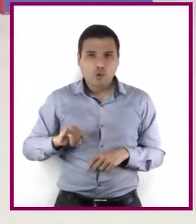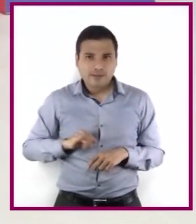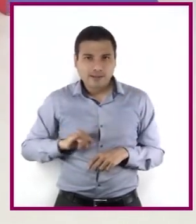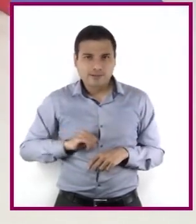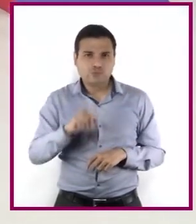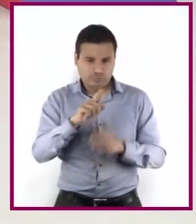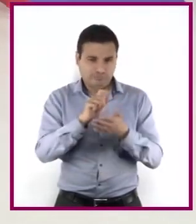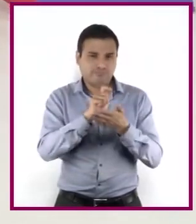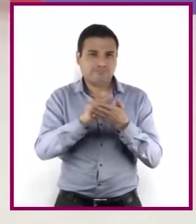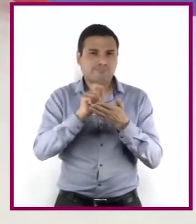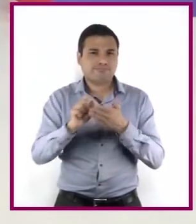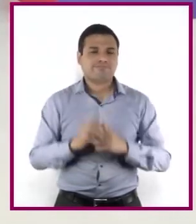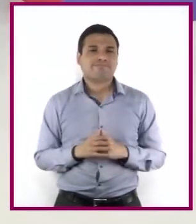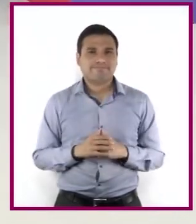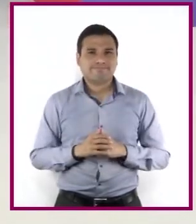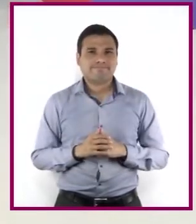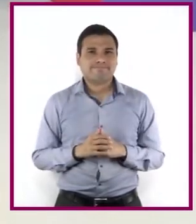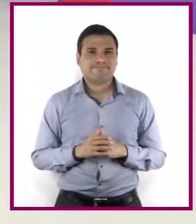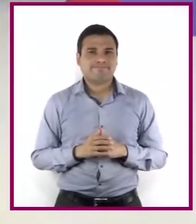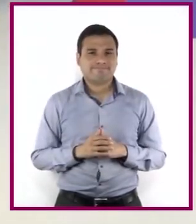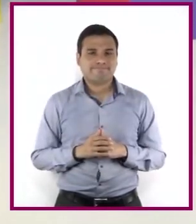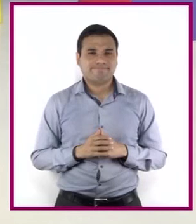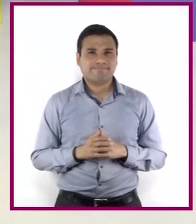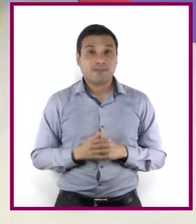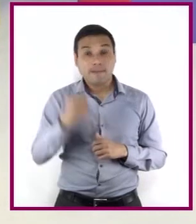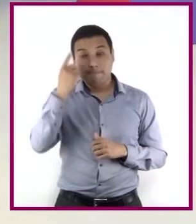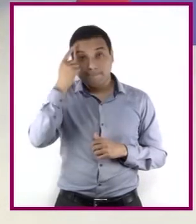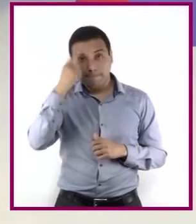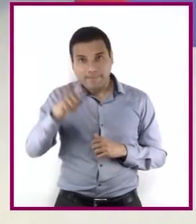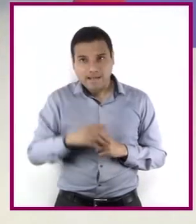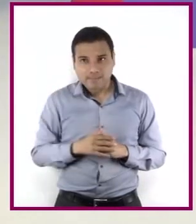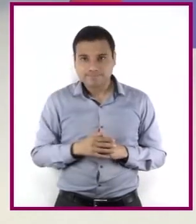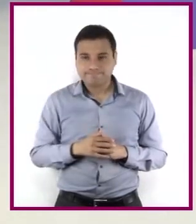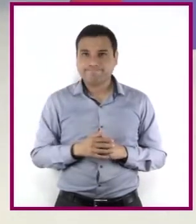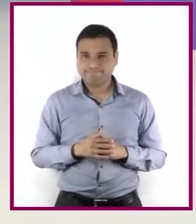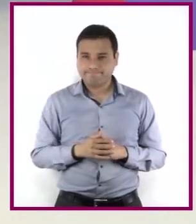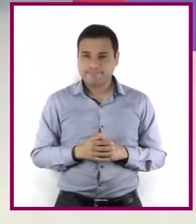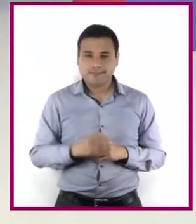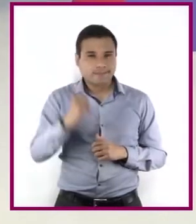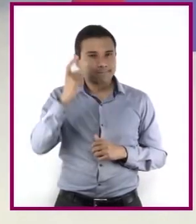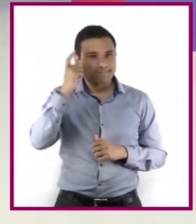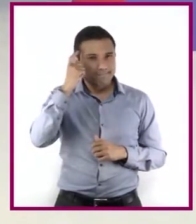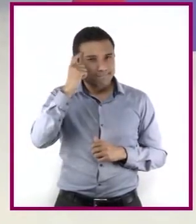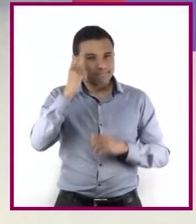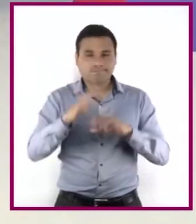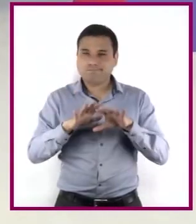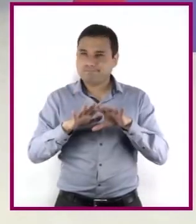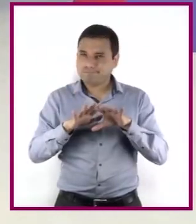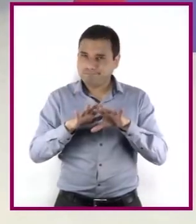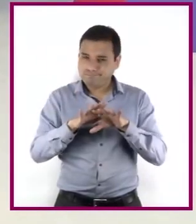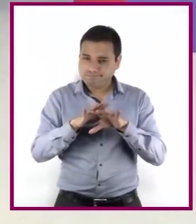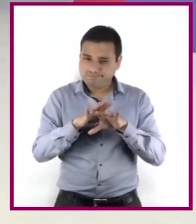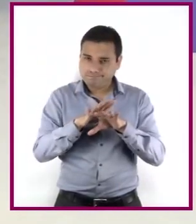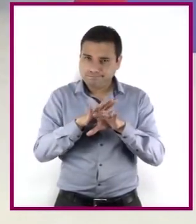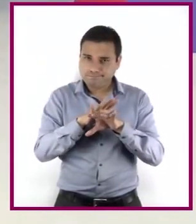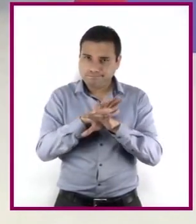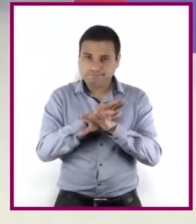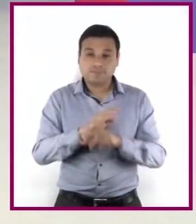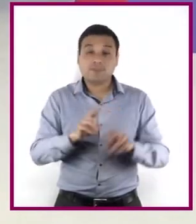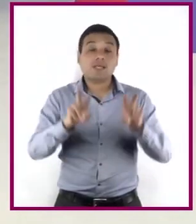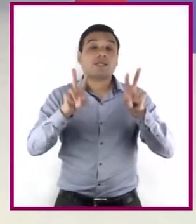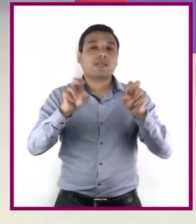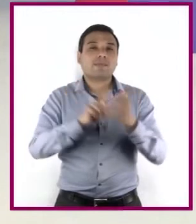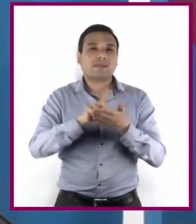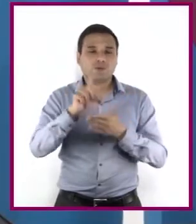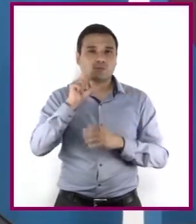que sea necesario generar movilidad de pensamientos y procesos de transformación social en torno a los derechos de